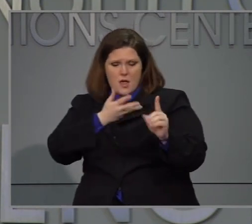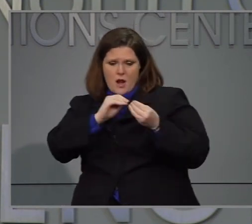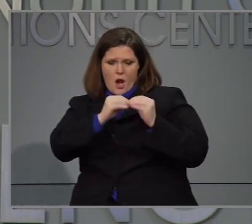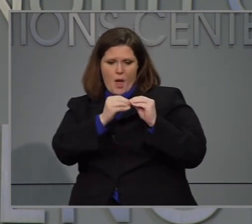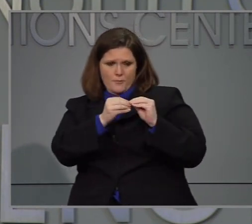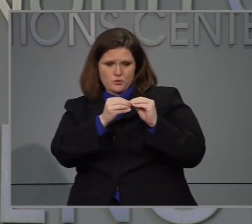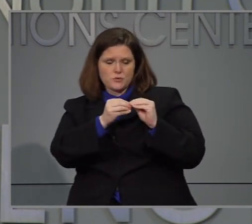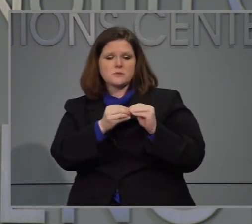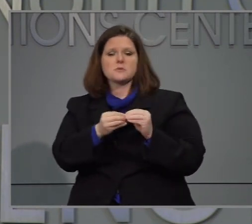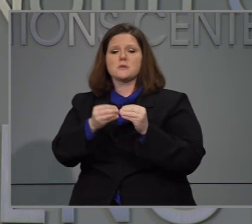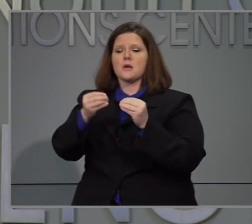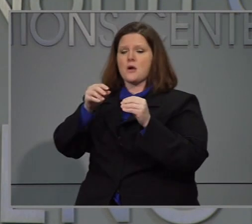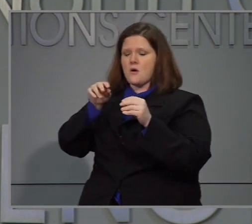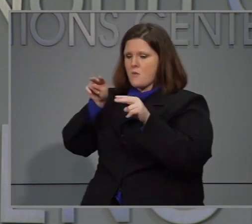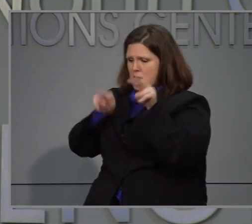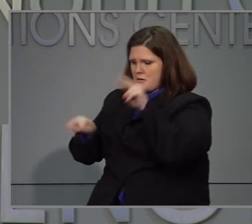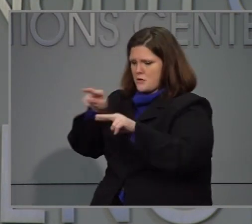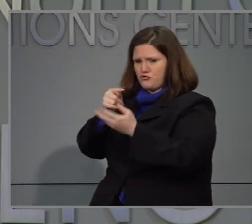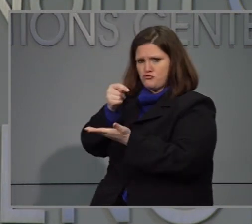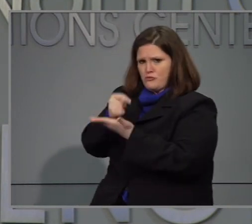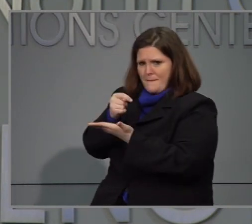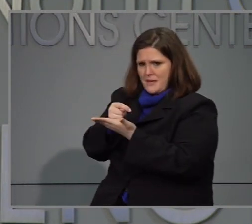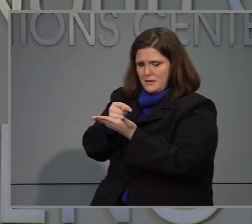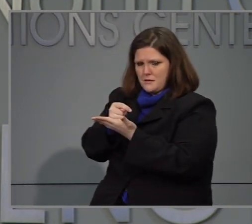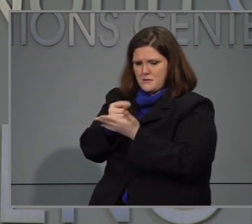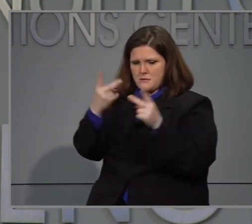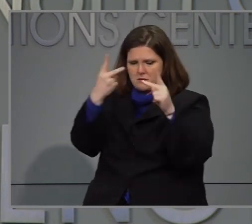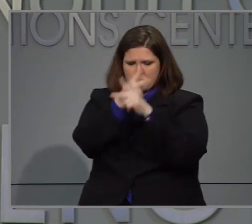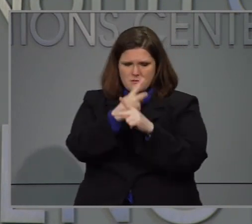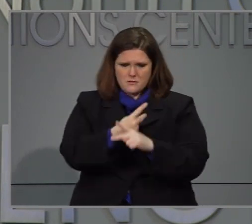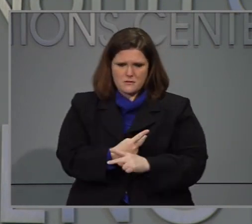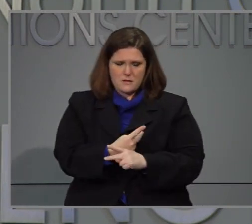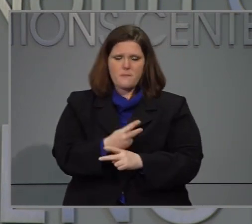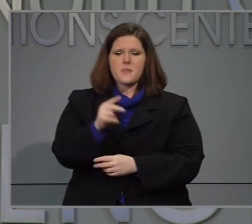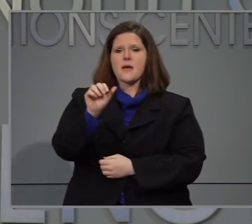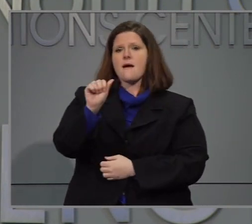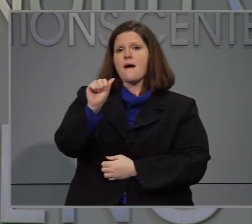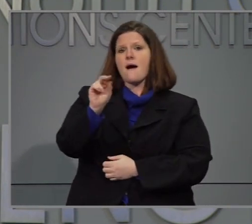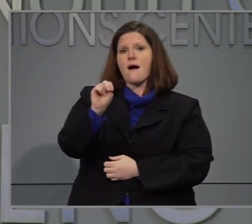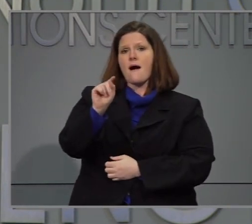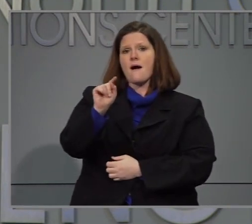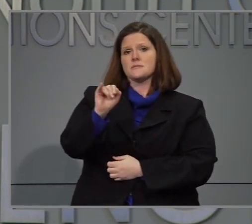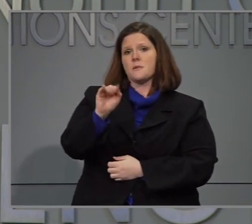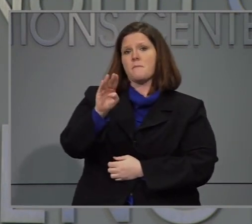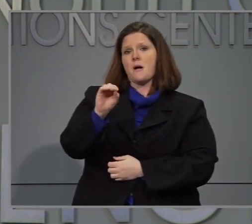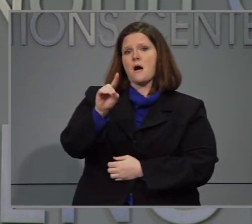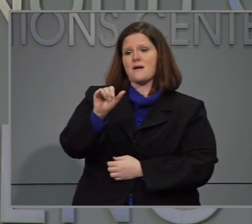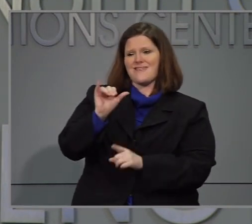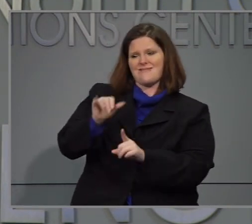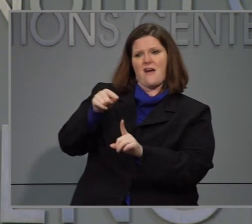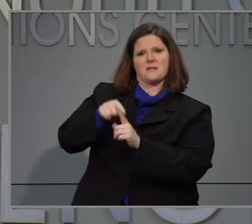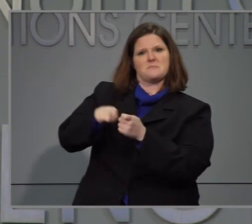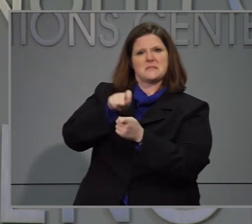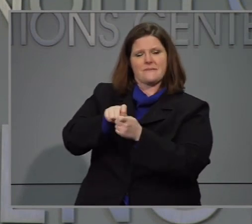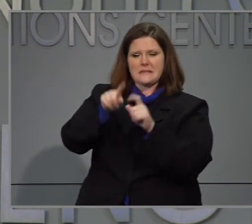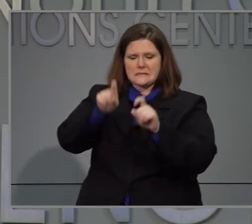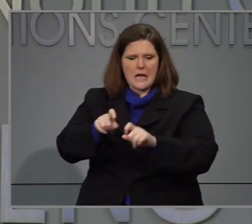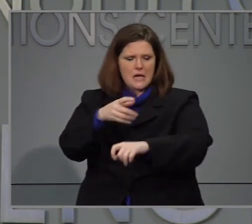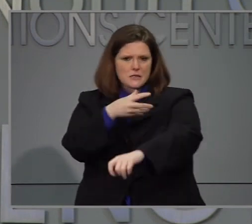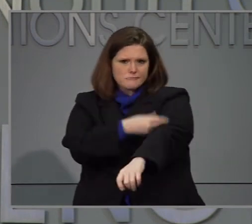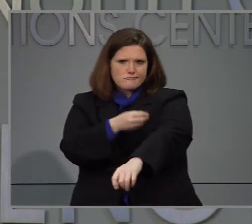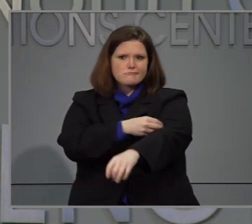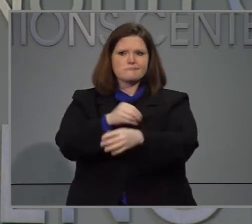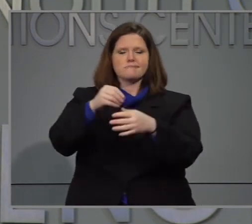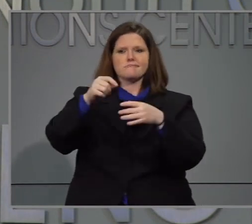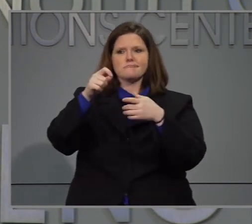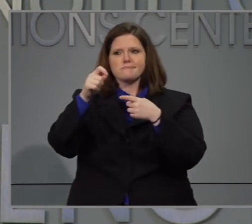idea en dónde nos encontramos. Yo creo que las pruebas de anticuerpos van a ser importantes también y estamos esperando